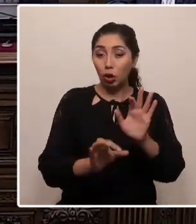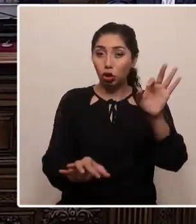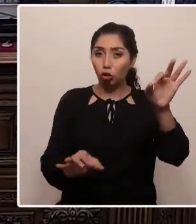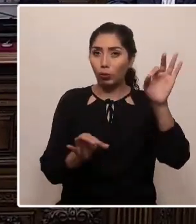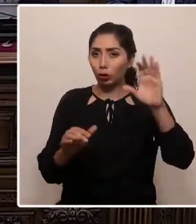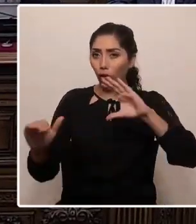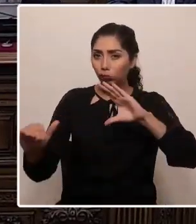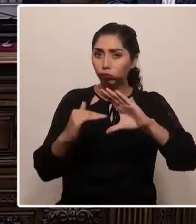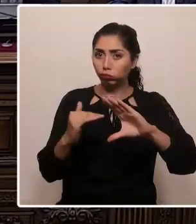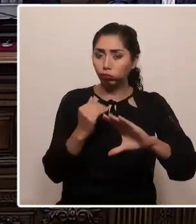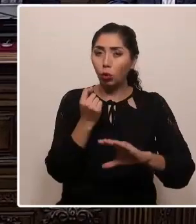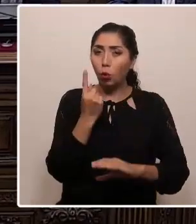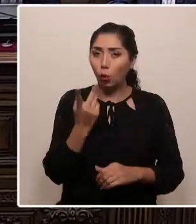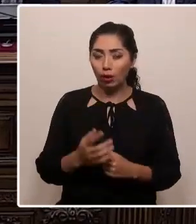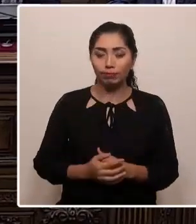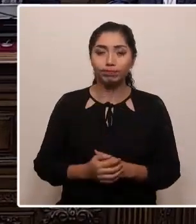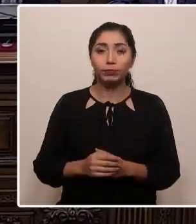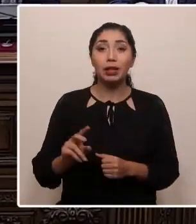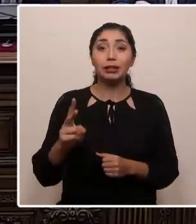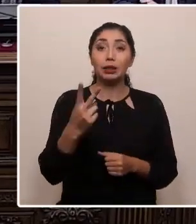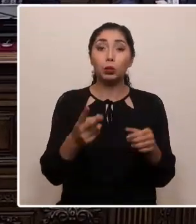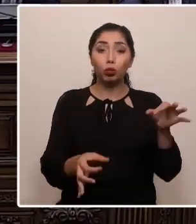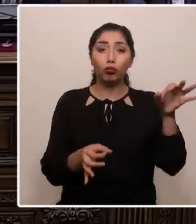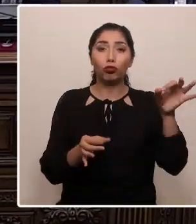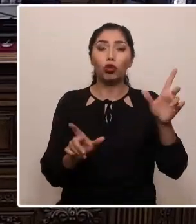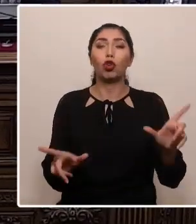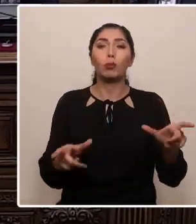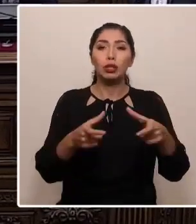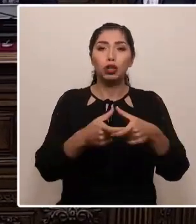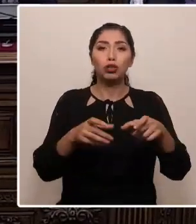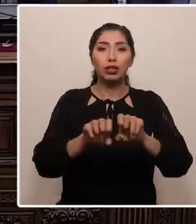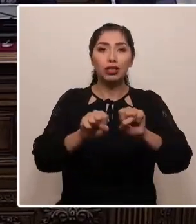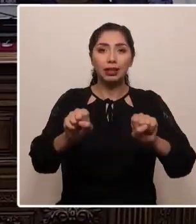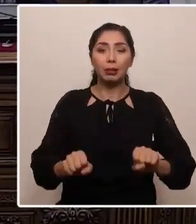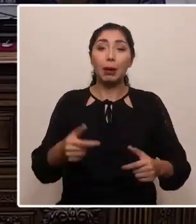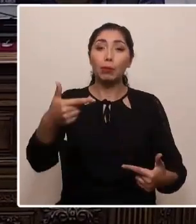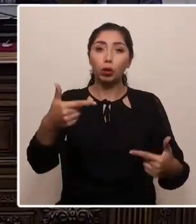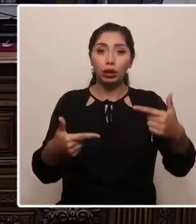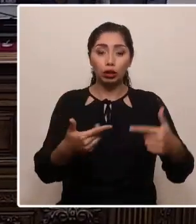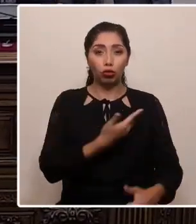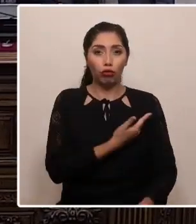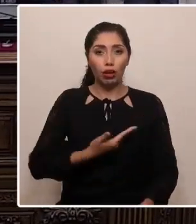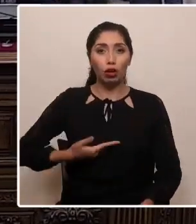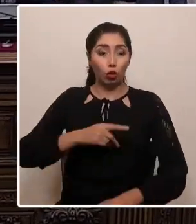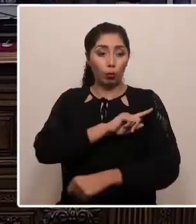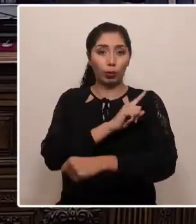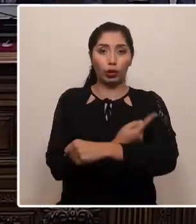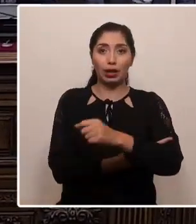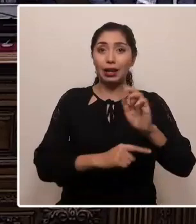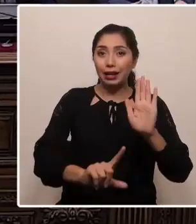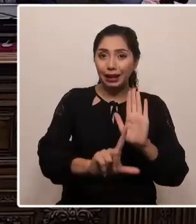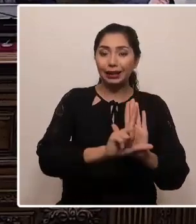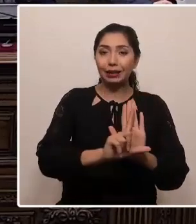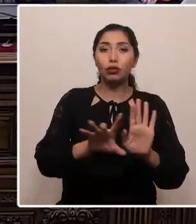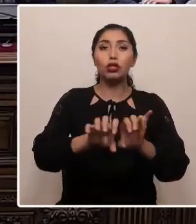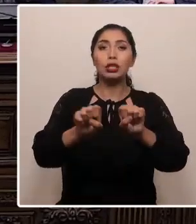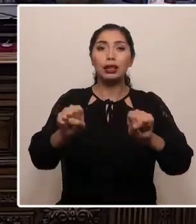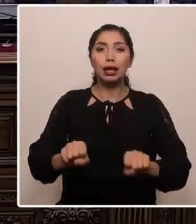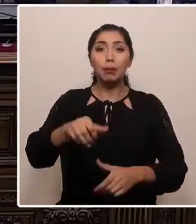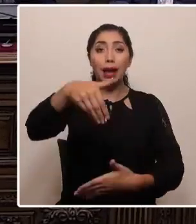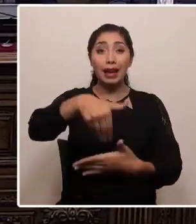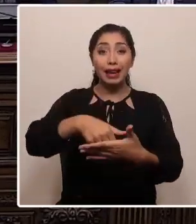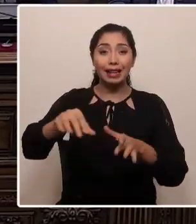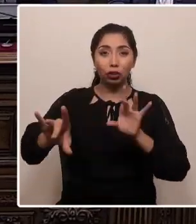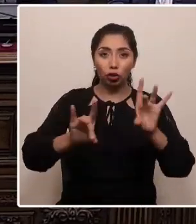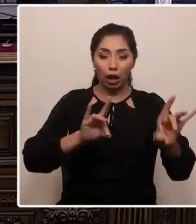documentos. Segundo informe de la Comisión sobre Sistema Político, Gobierno, Poder Legislativo y Sistema Electoral, correspondiente a las normas